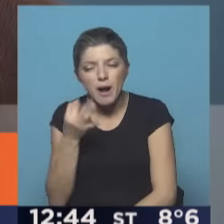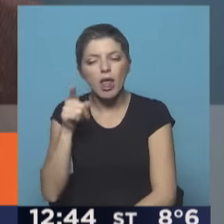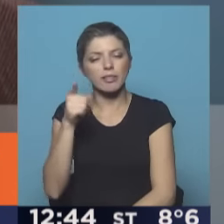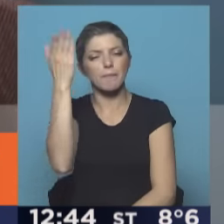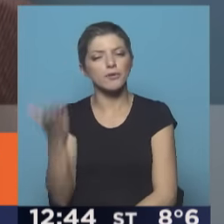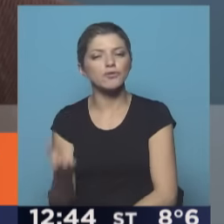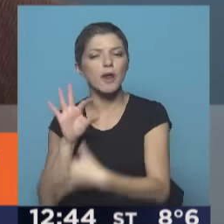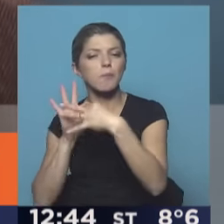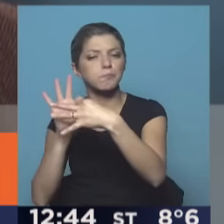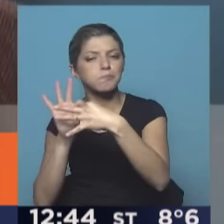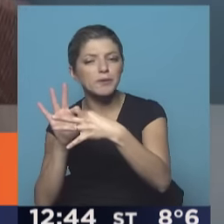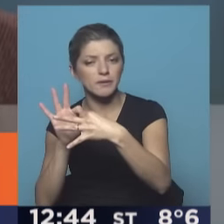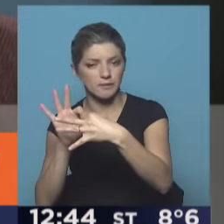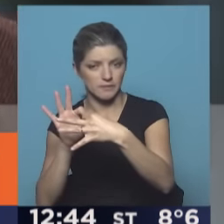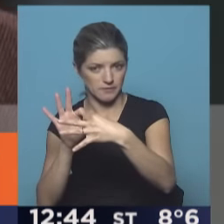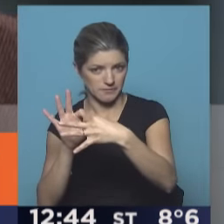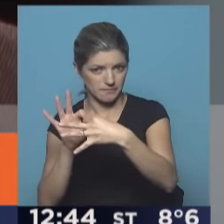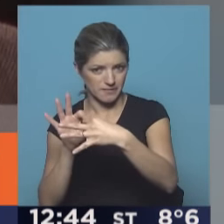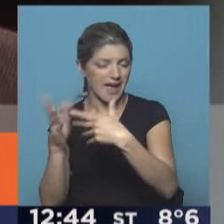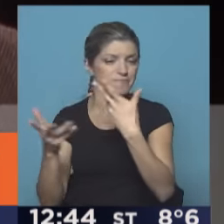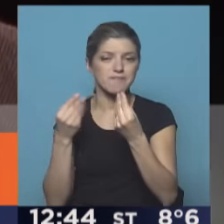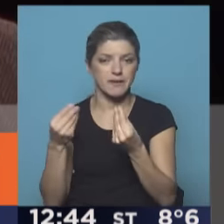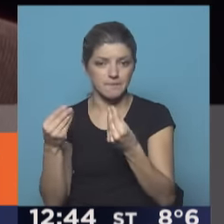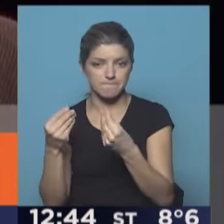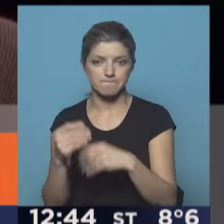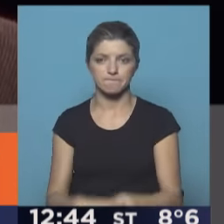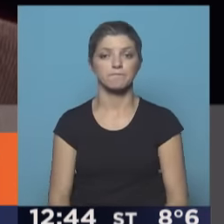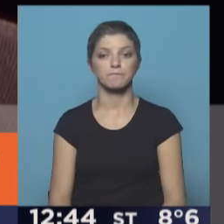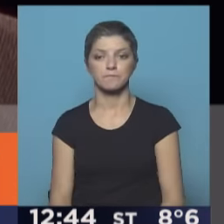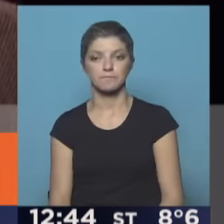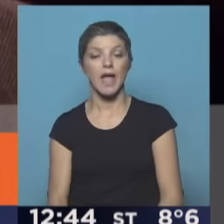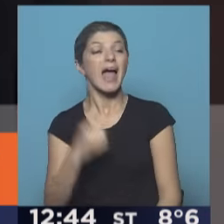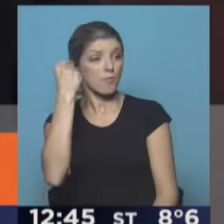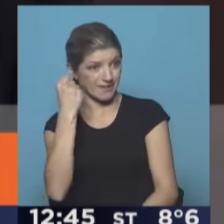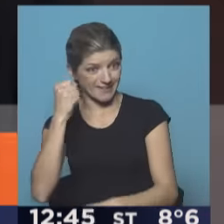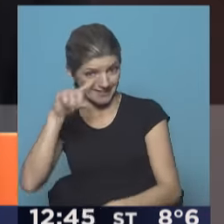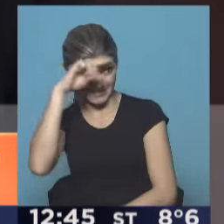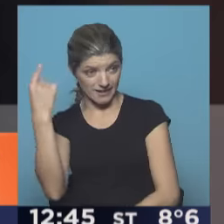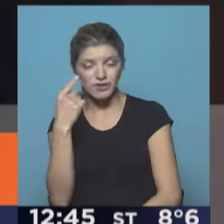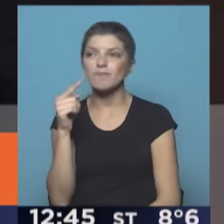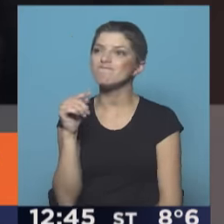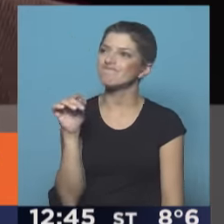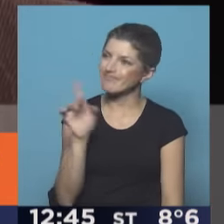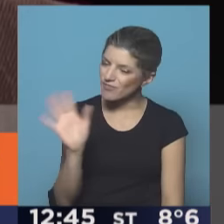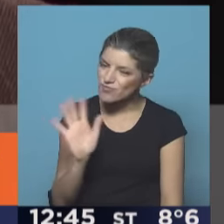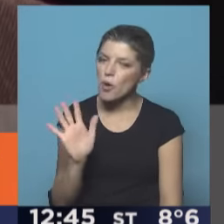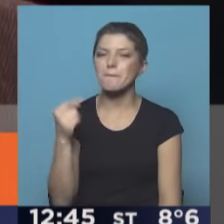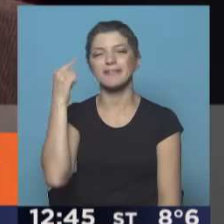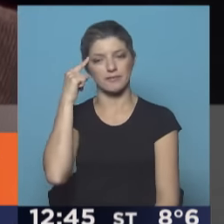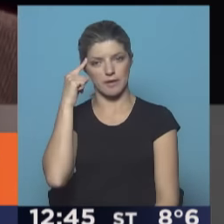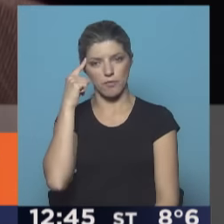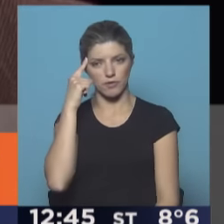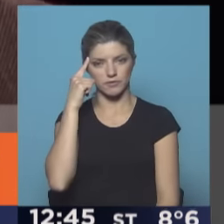directivas que provienen de donde está él no digamos el capitalismo internacional no no caigamos en las teorías